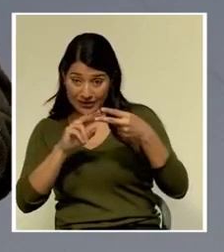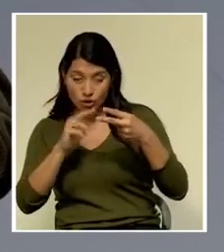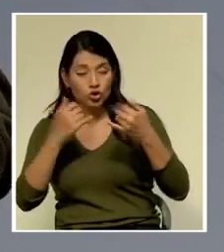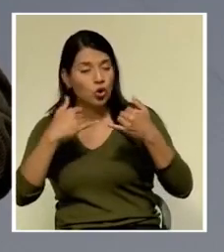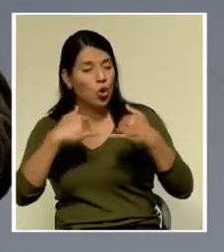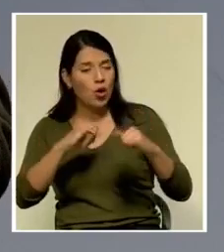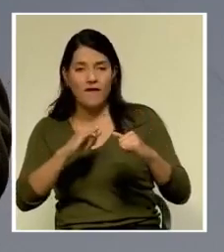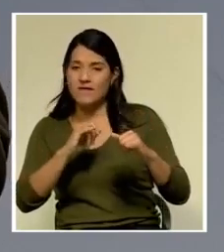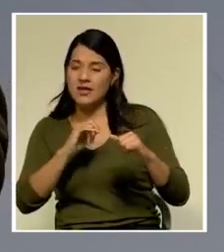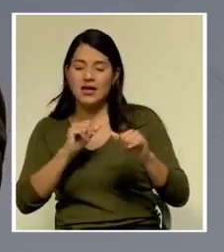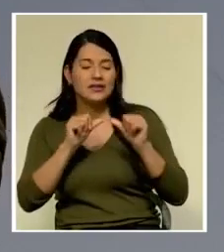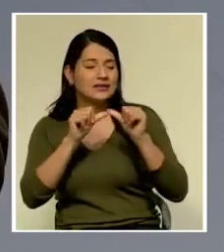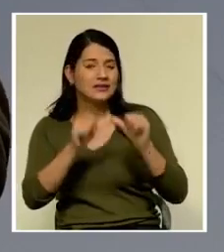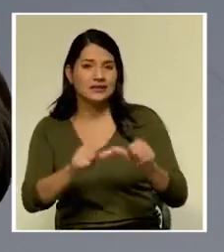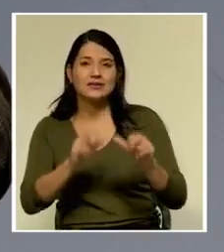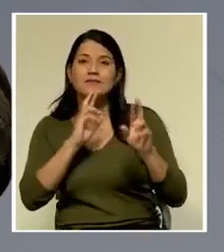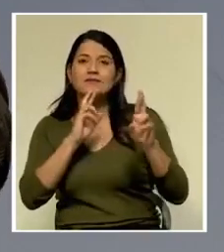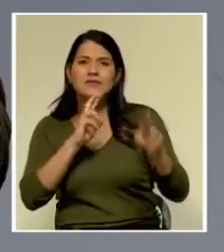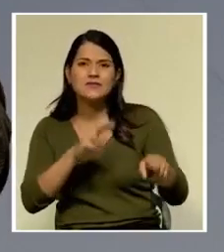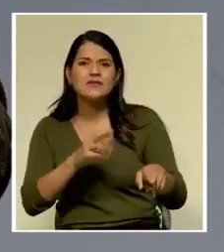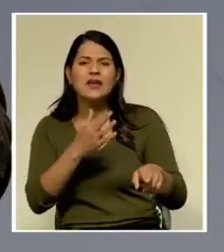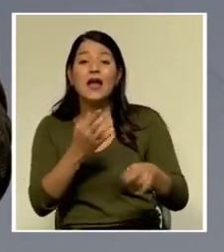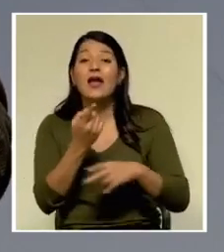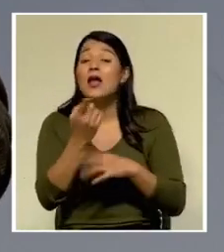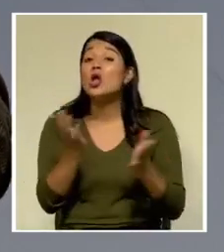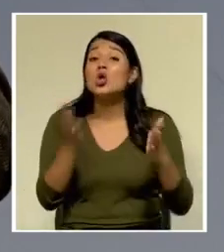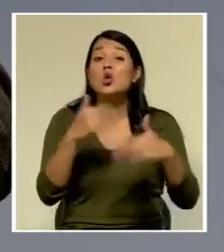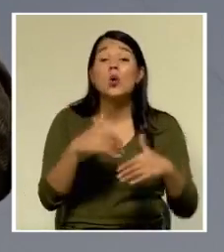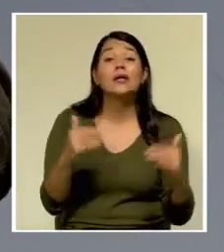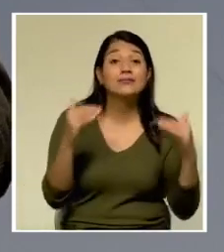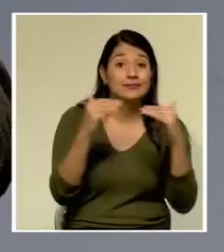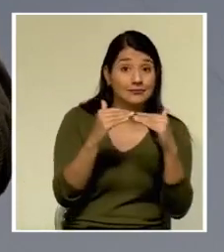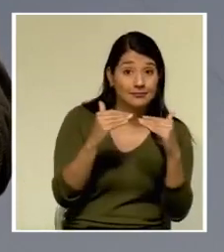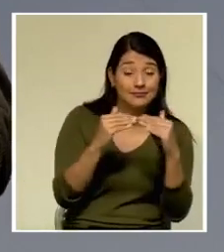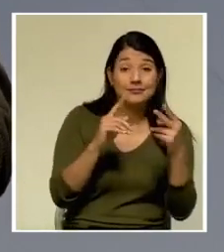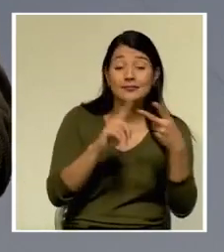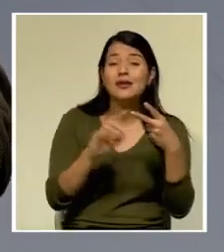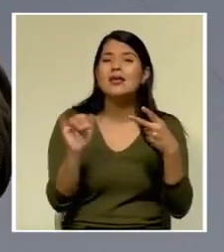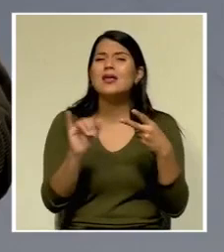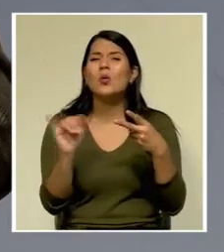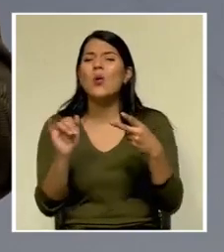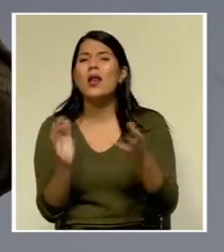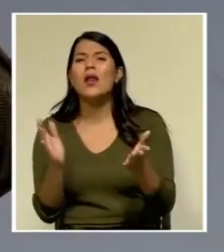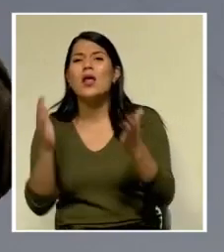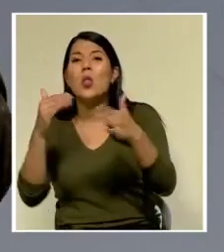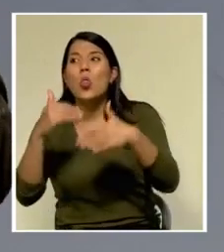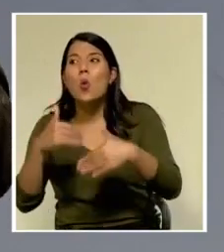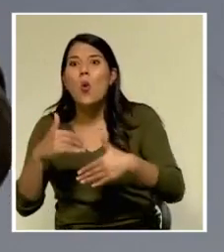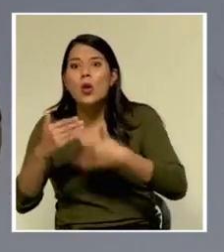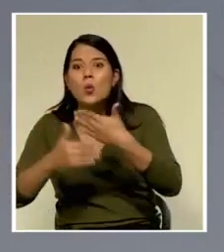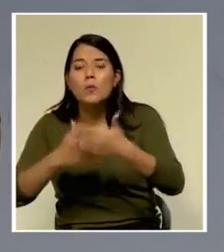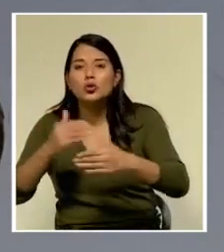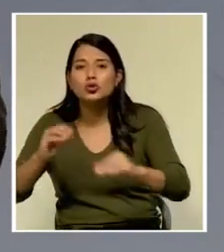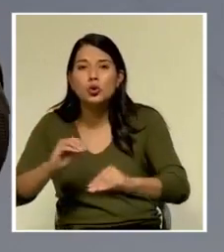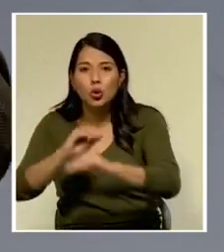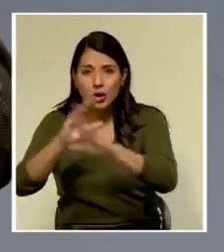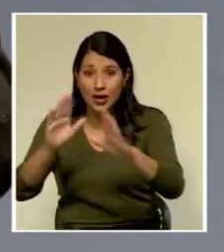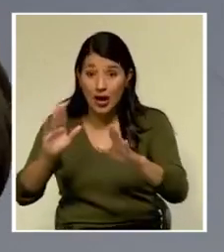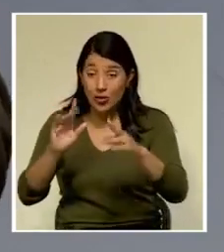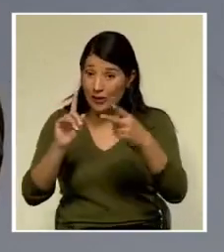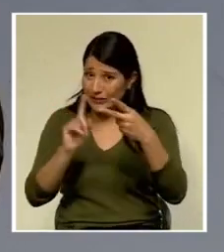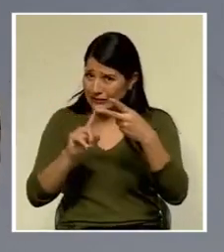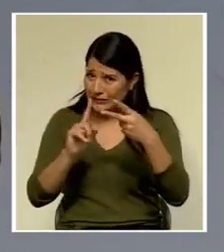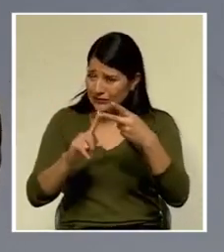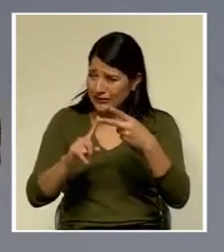ya no solo apuntando la falta de inequidad, sino también la falta de transparencia, que es el primer valor